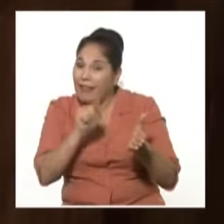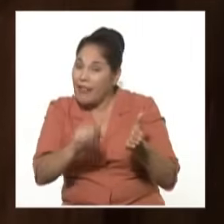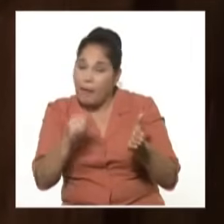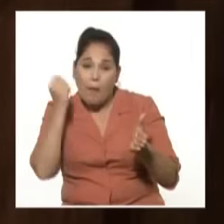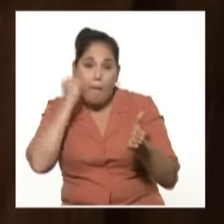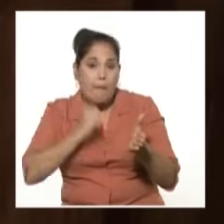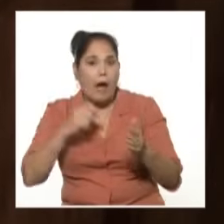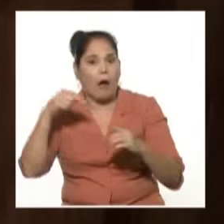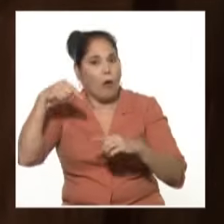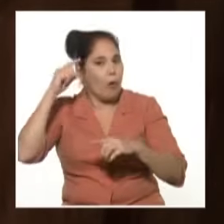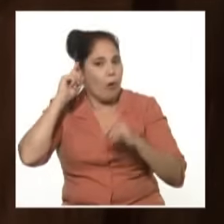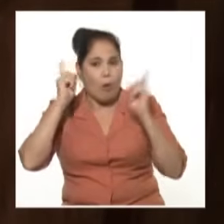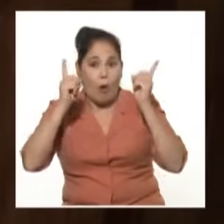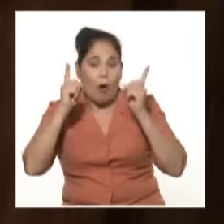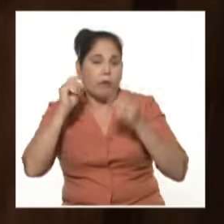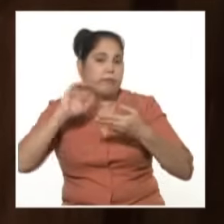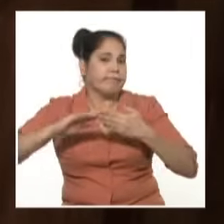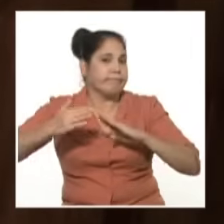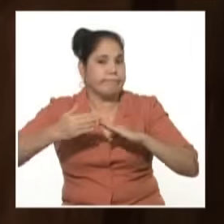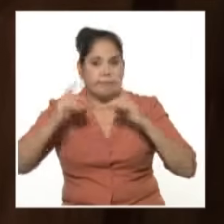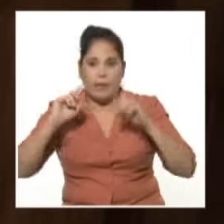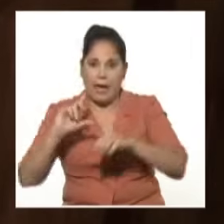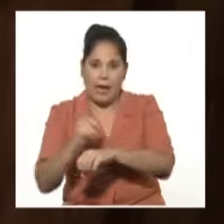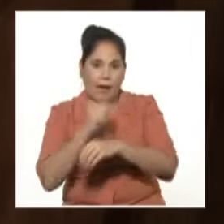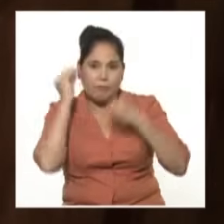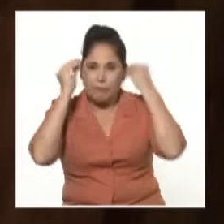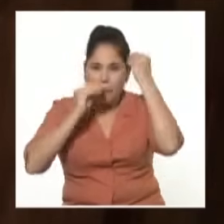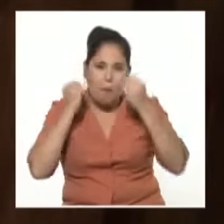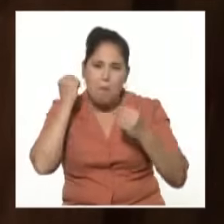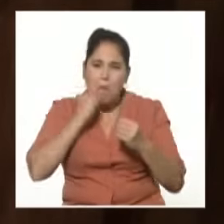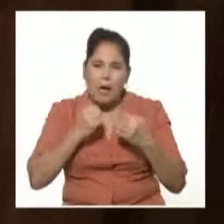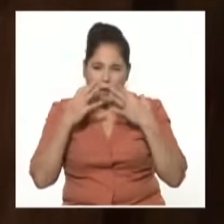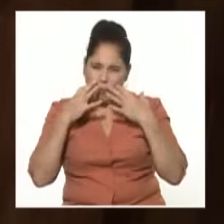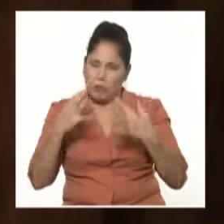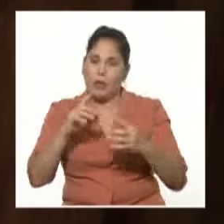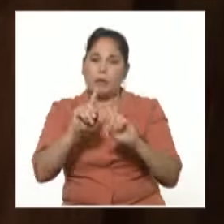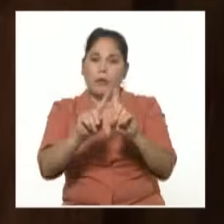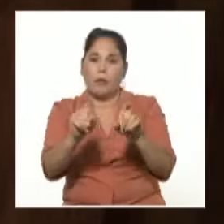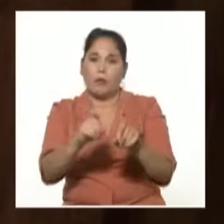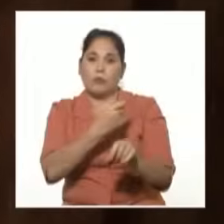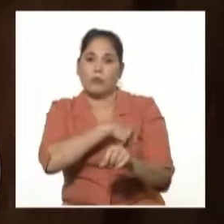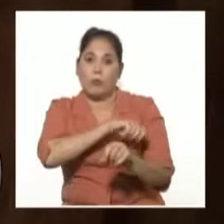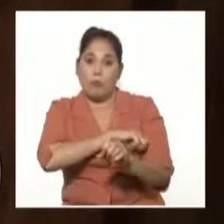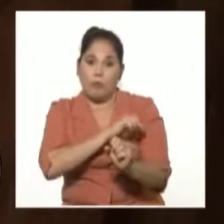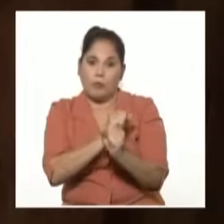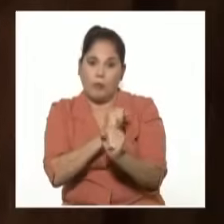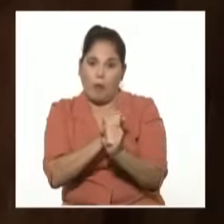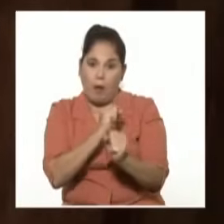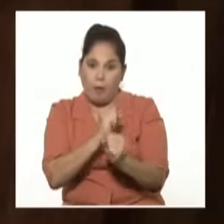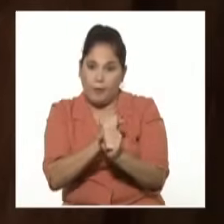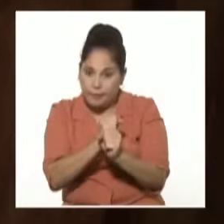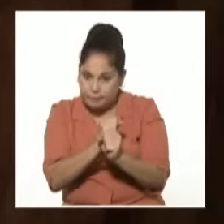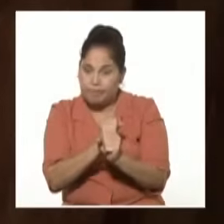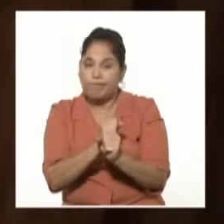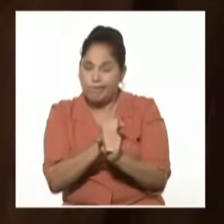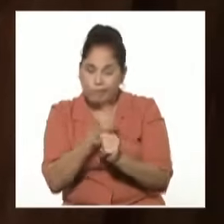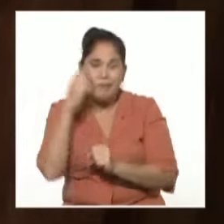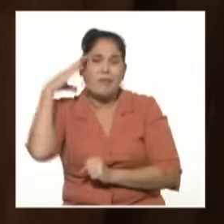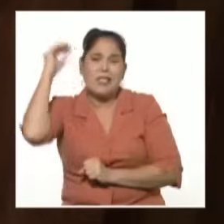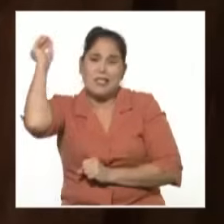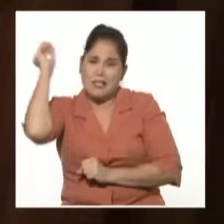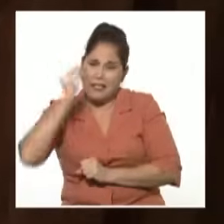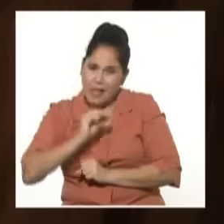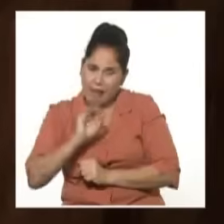dedicarles horas de análisis y discusión, incluyendo la indispensable consulta a los trabajadores. Entendemos que de ellos